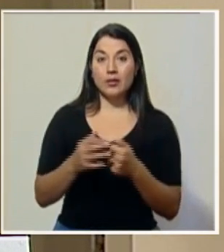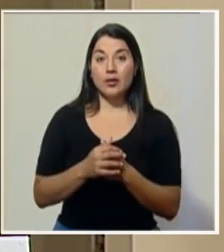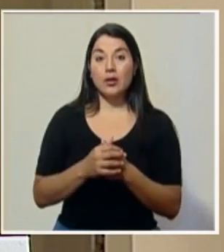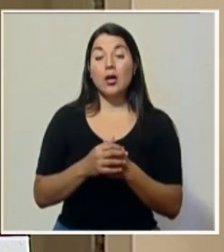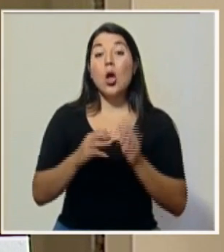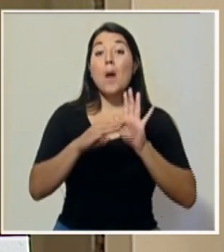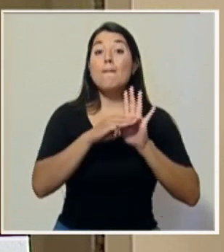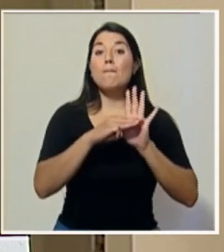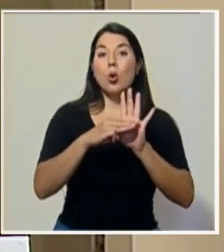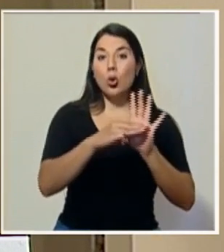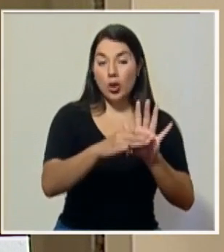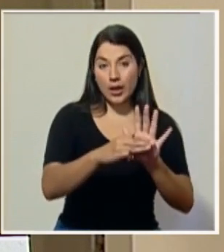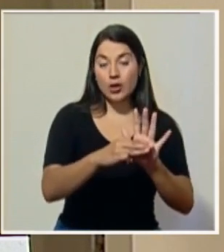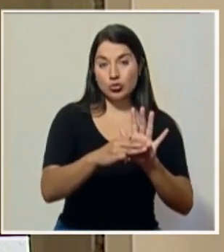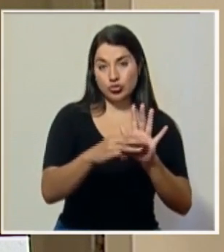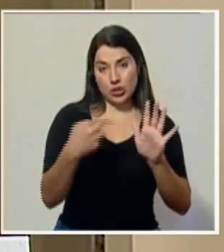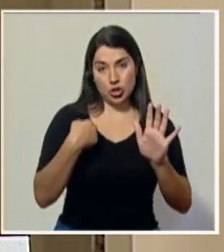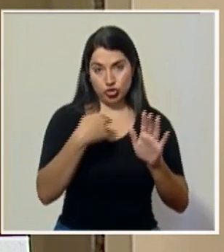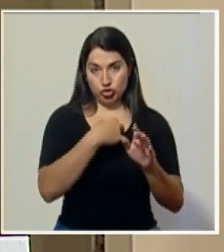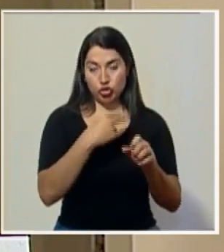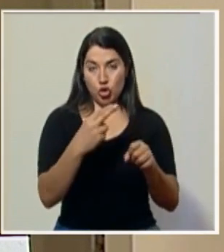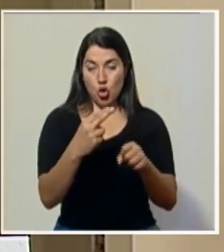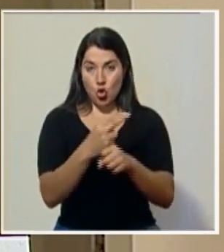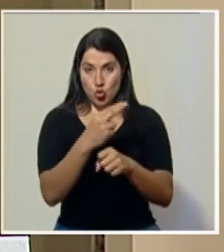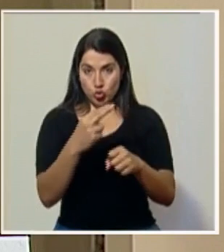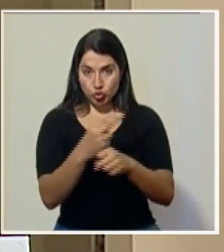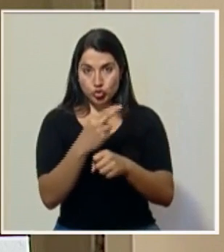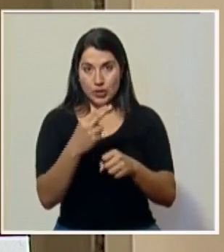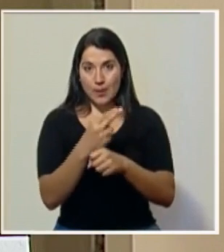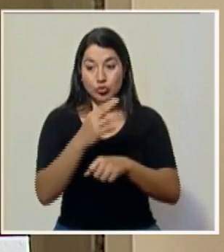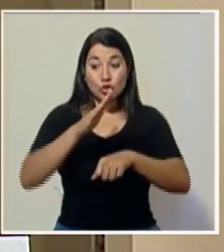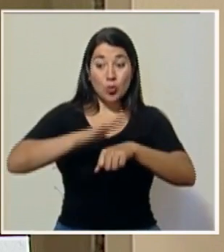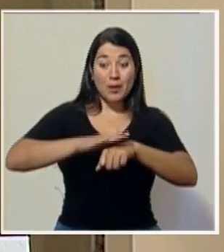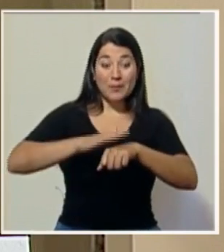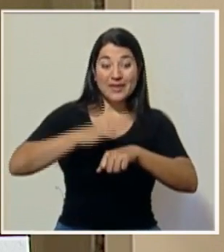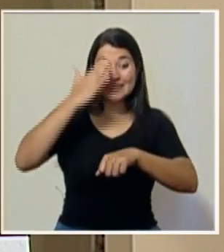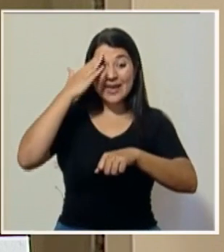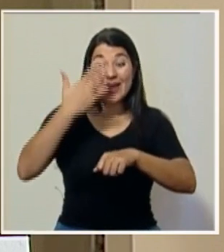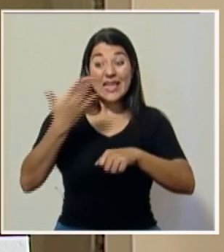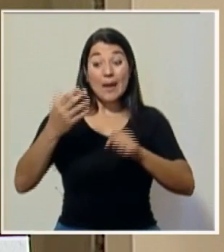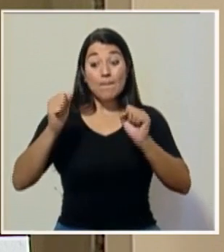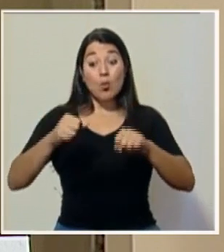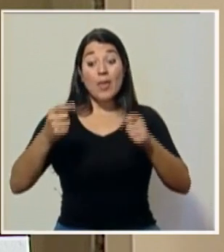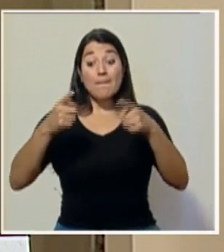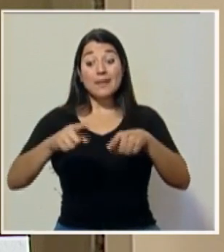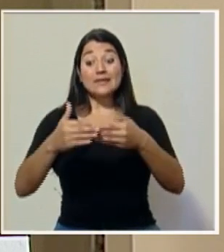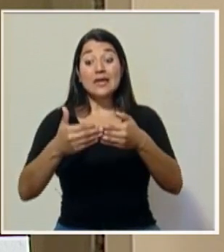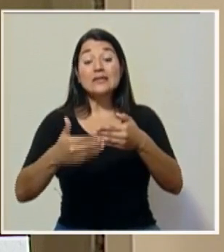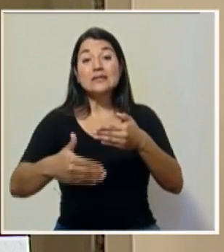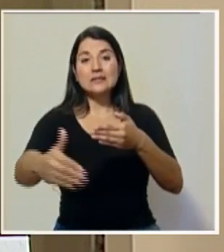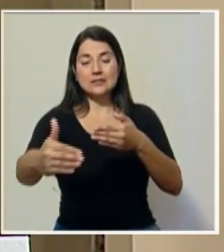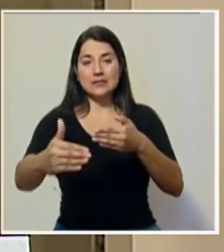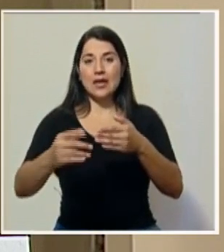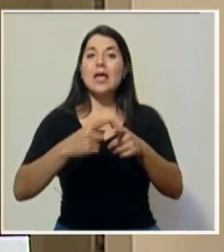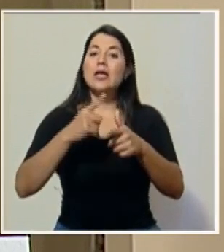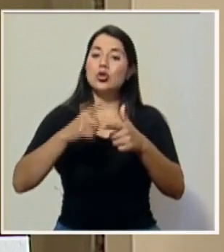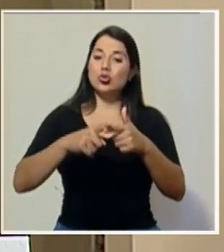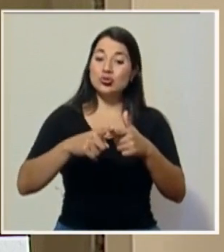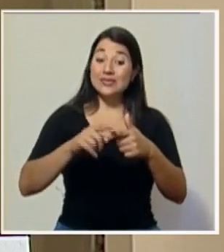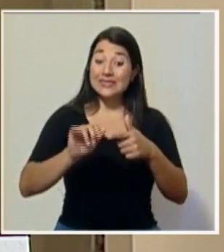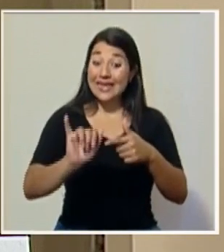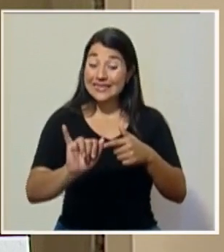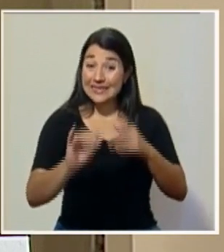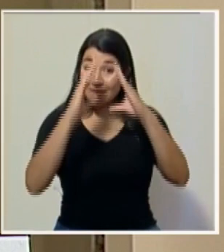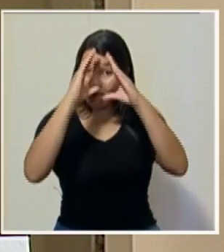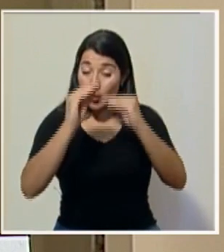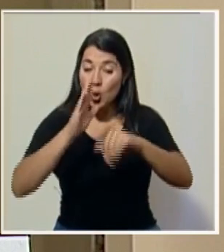los modelos, las proyecciones que determinan hacia qué escenarios vamos, han considerado todos estos escenarios de la restricción vehicular